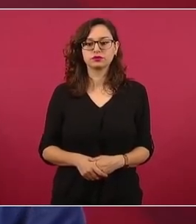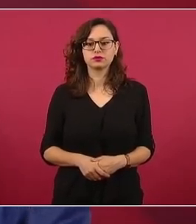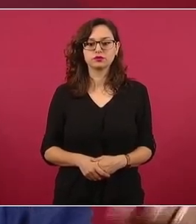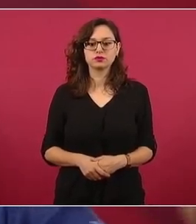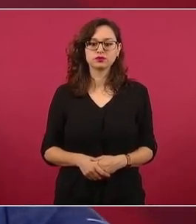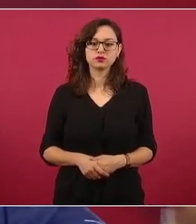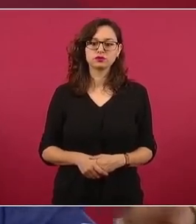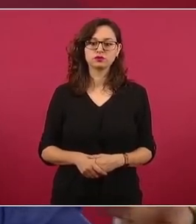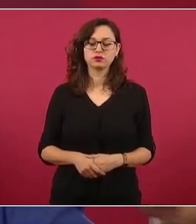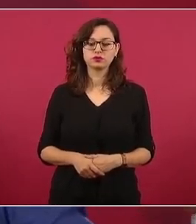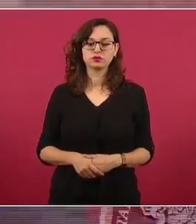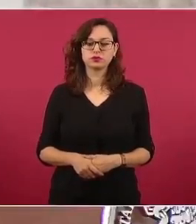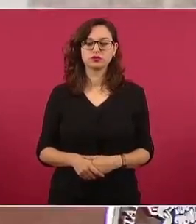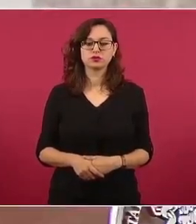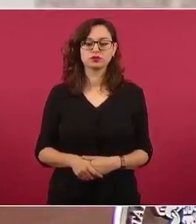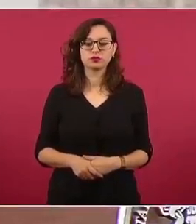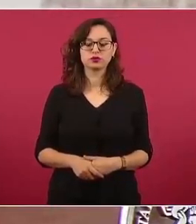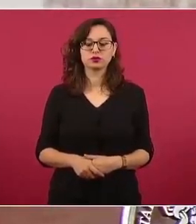para